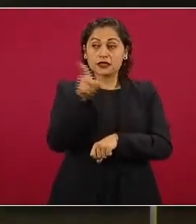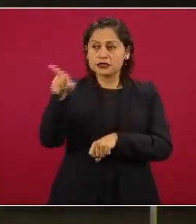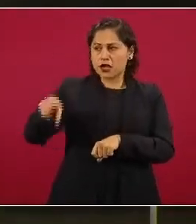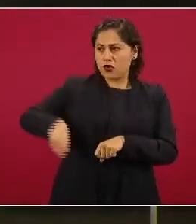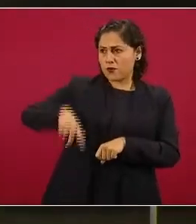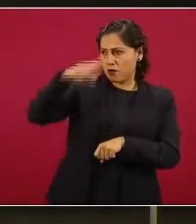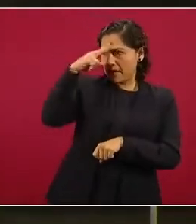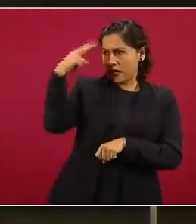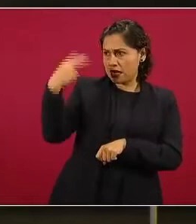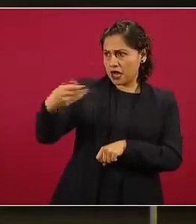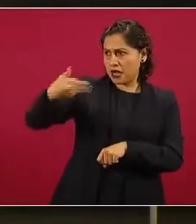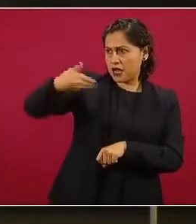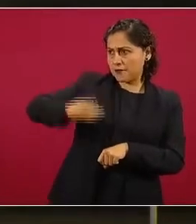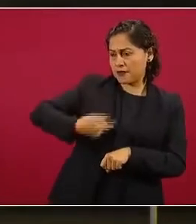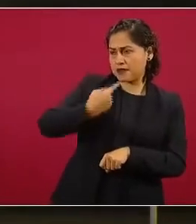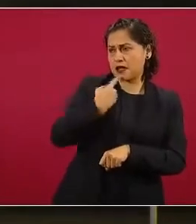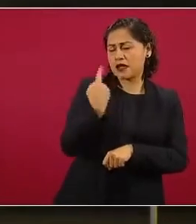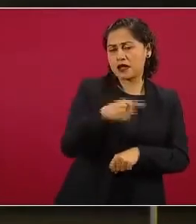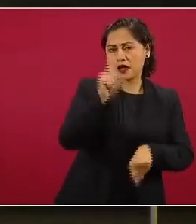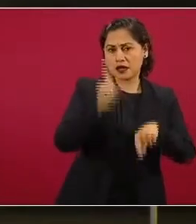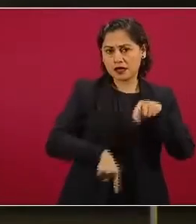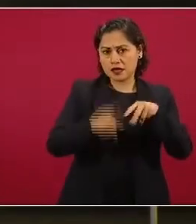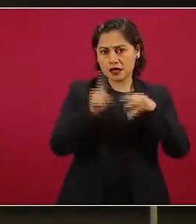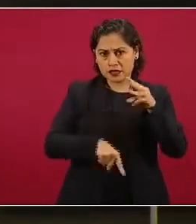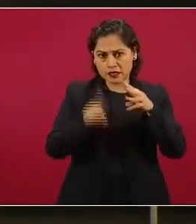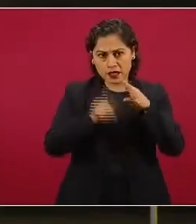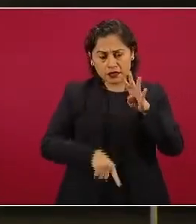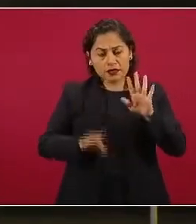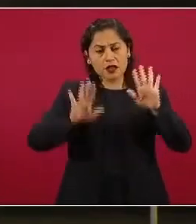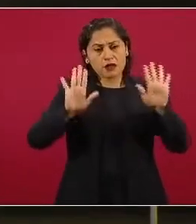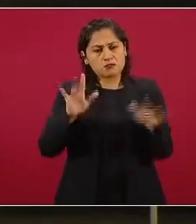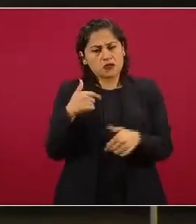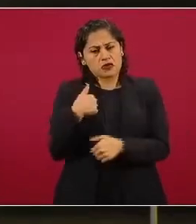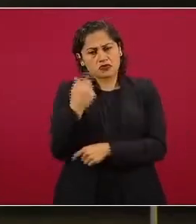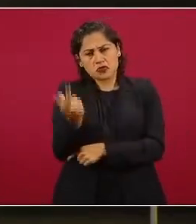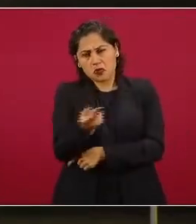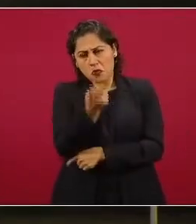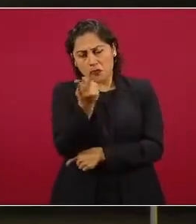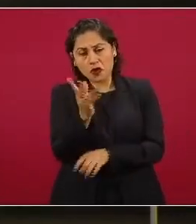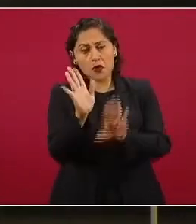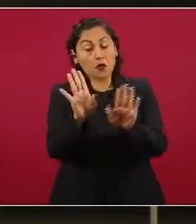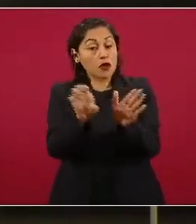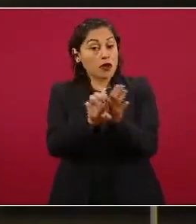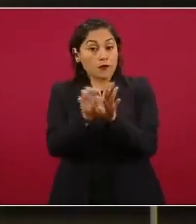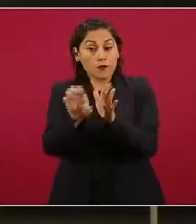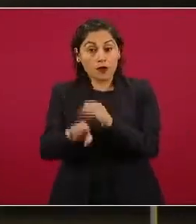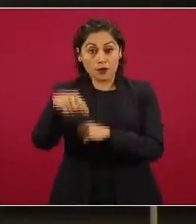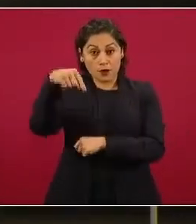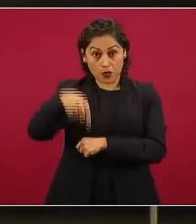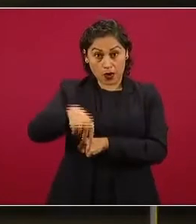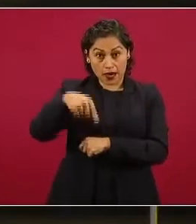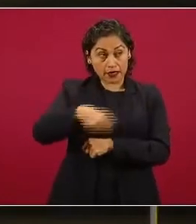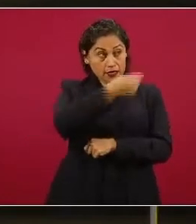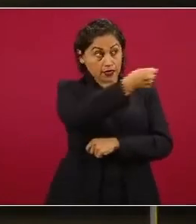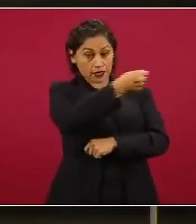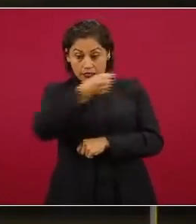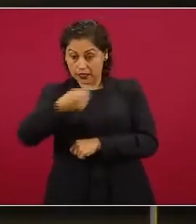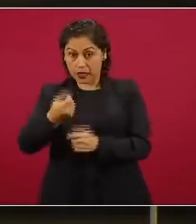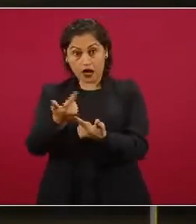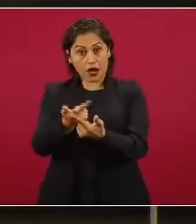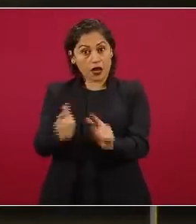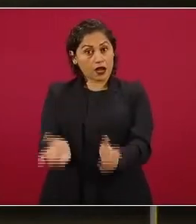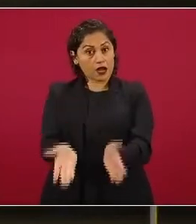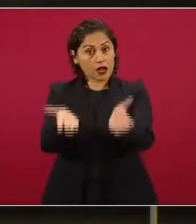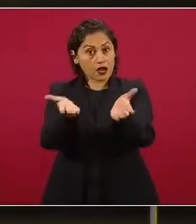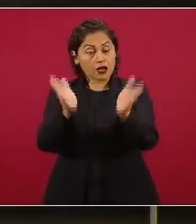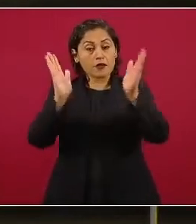pregunta concreta es, señor canciller, en dado caso de que aquí en México se le liberara al general Cienfuegos, ¿no